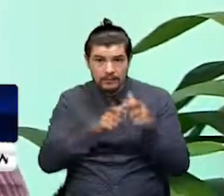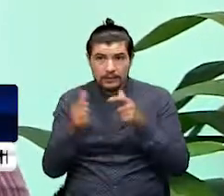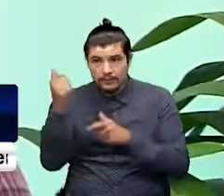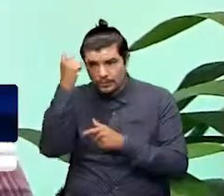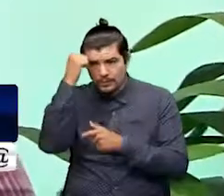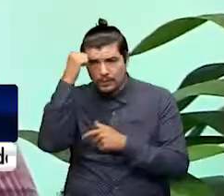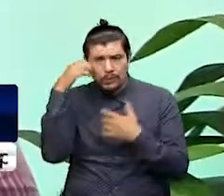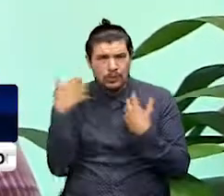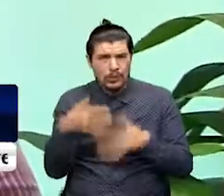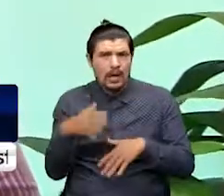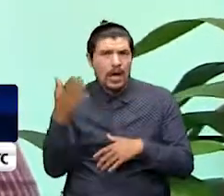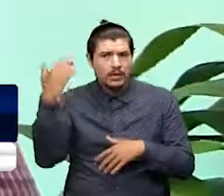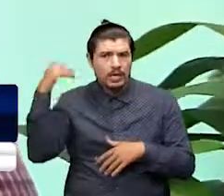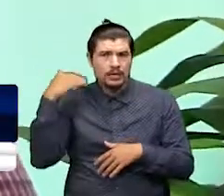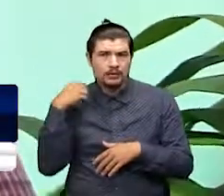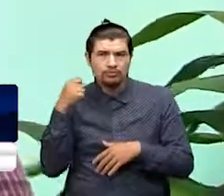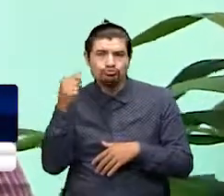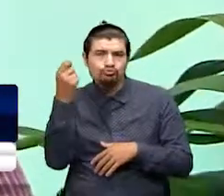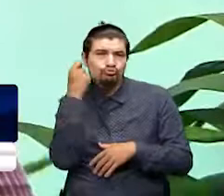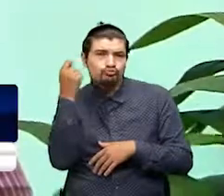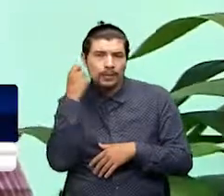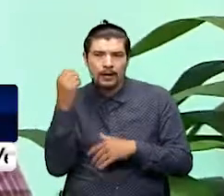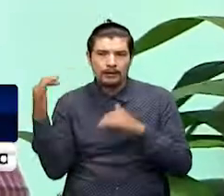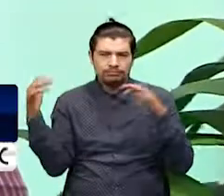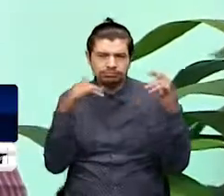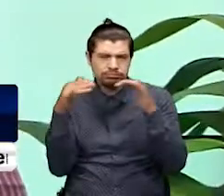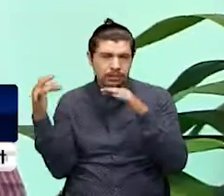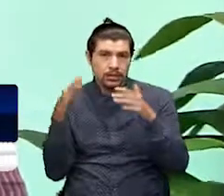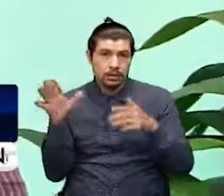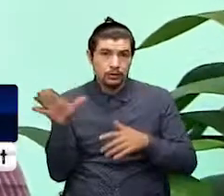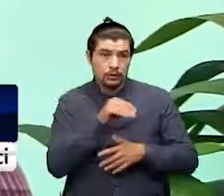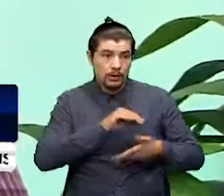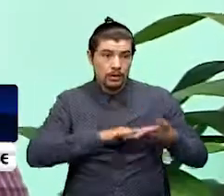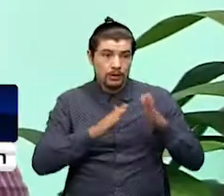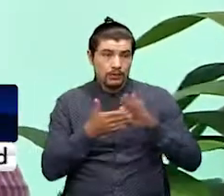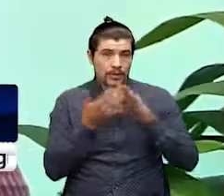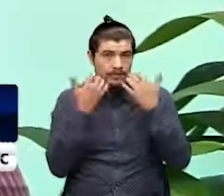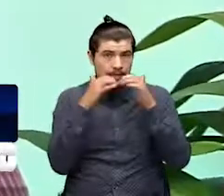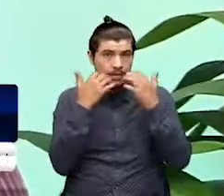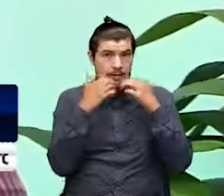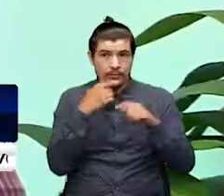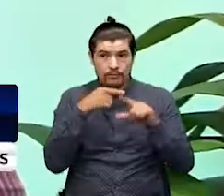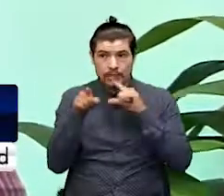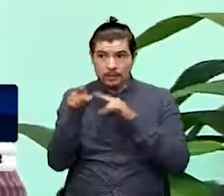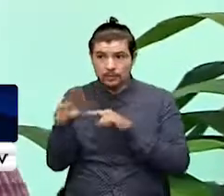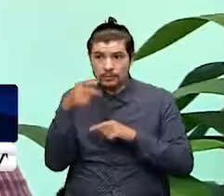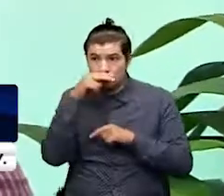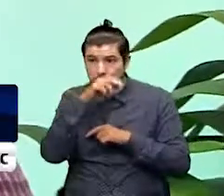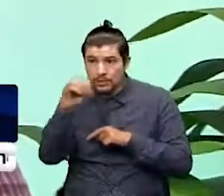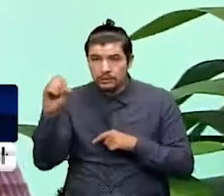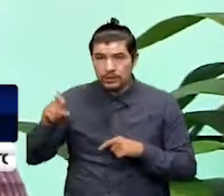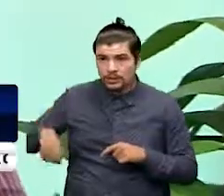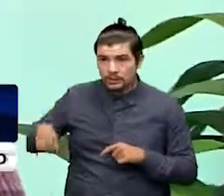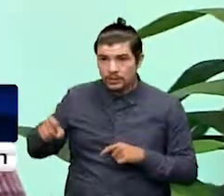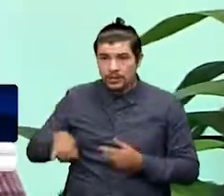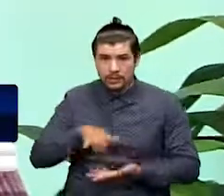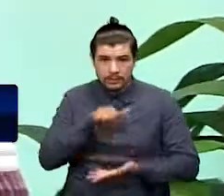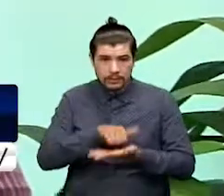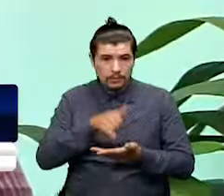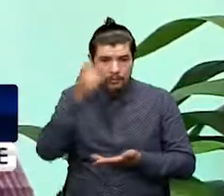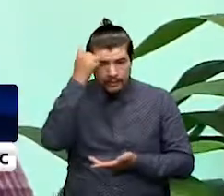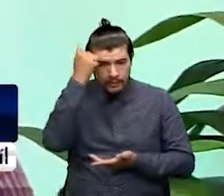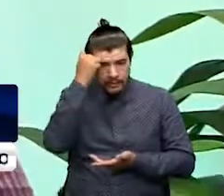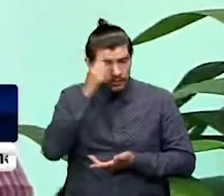existido enfrentamientos allí y la comunidad pues se le da temor enviar sus niños a la escuela lo mismo los profesores